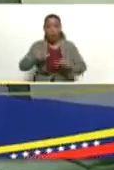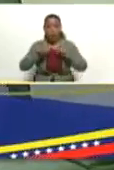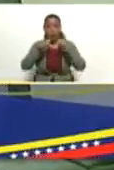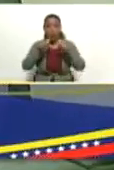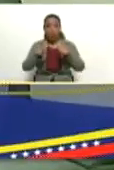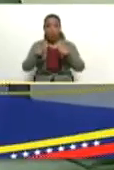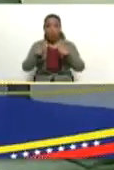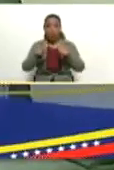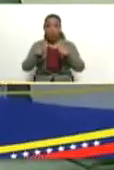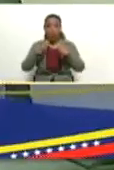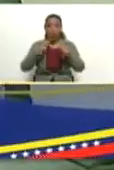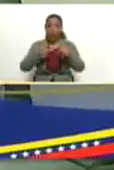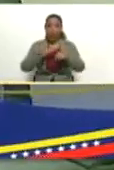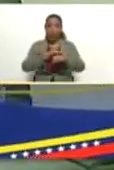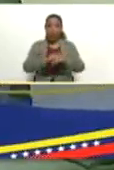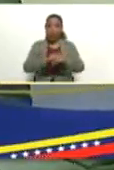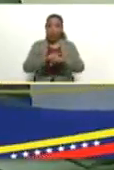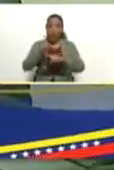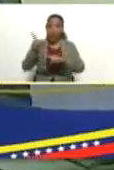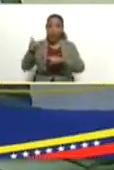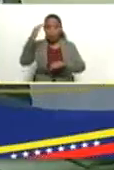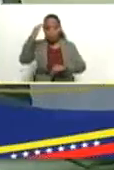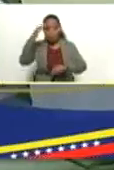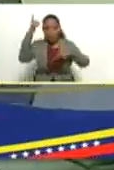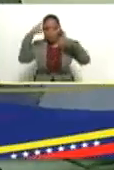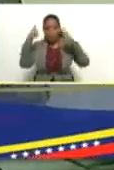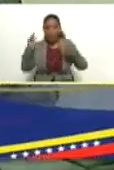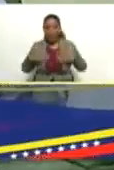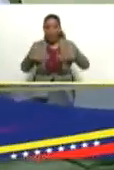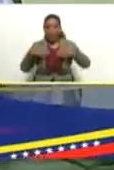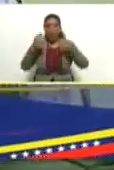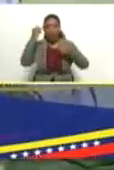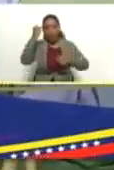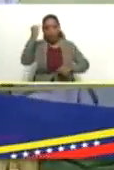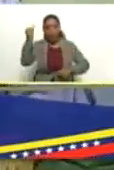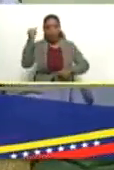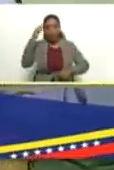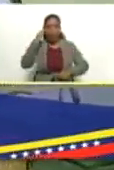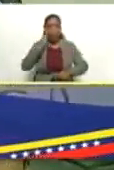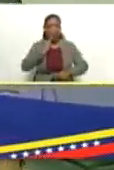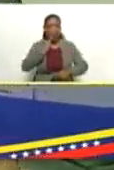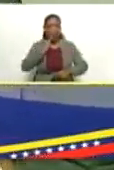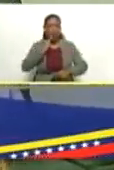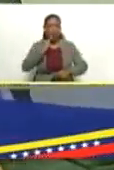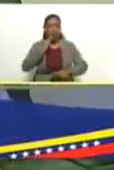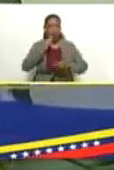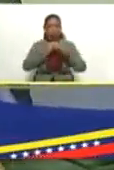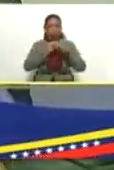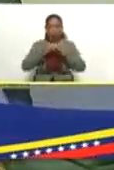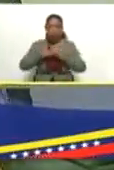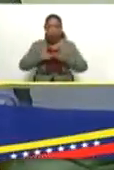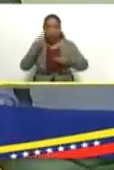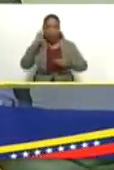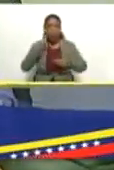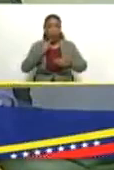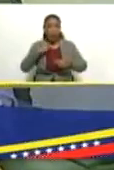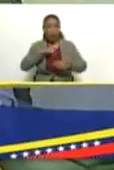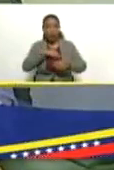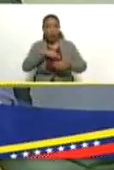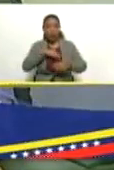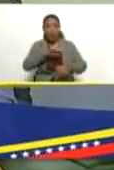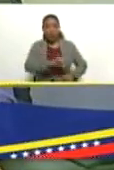Héctor, el comandante Chávez, a rescatar la idea de Bolívar, la idea que Simón Bolívar, nuestro